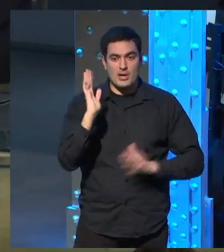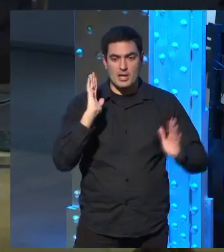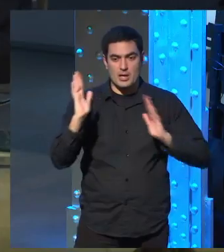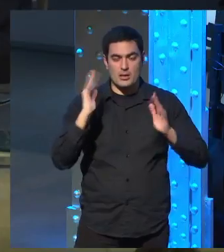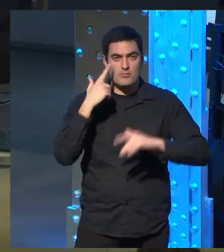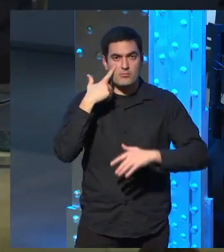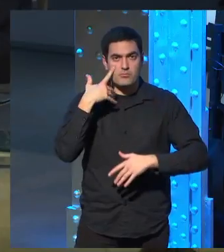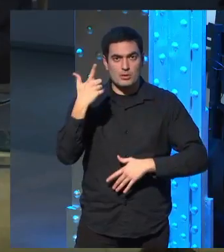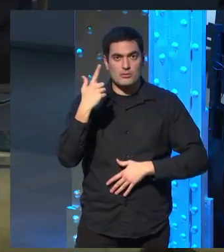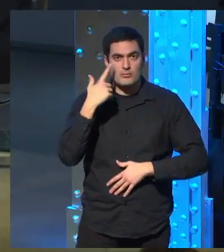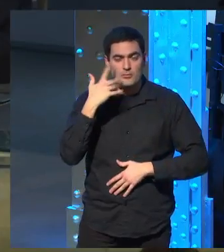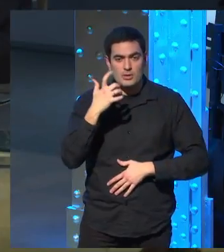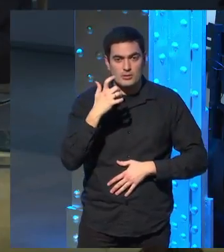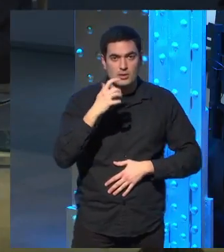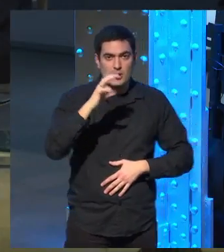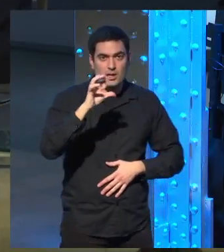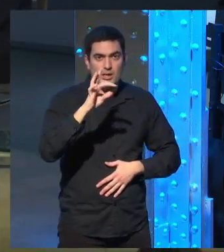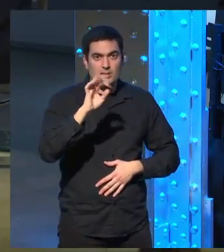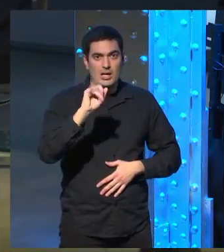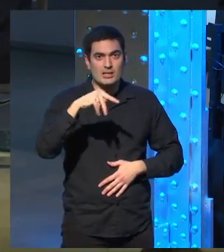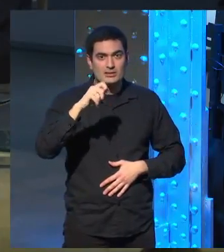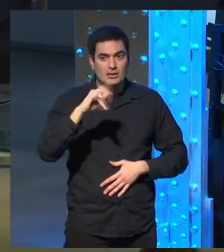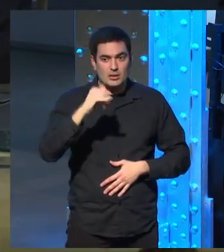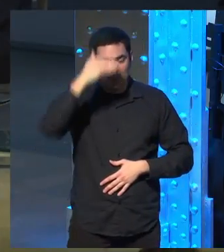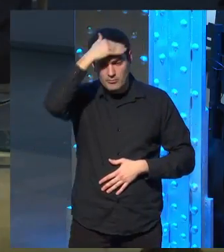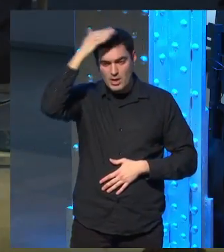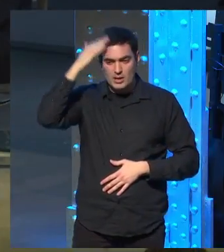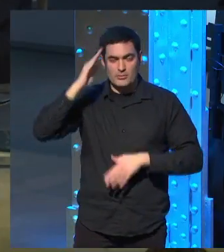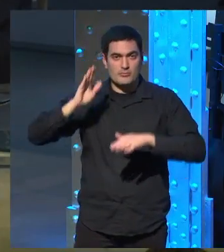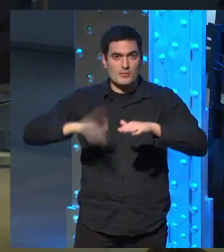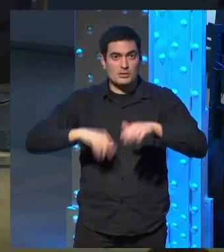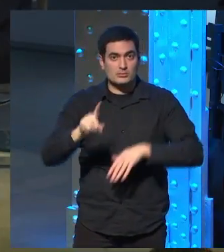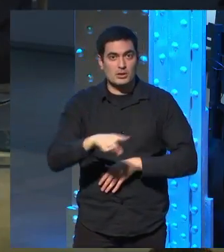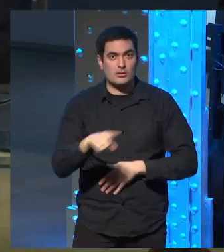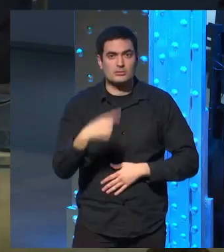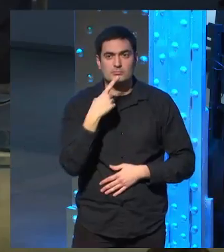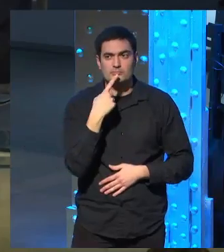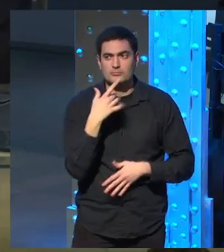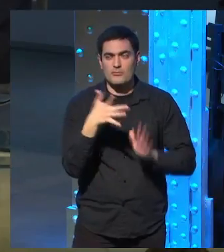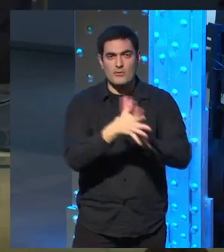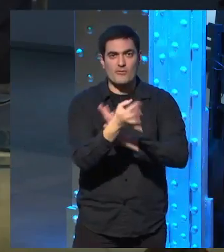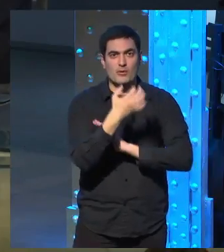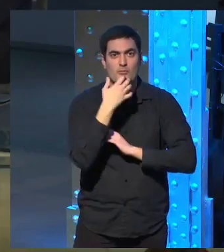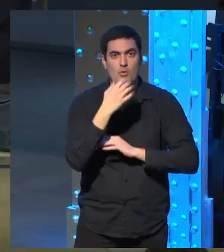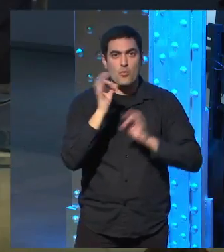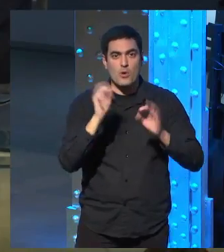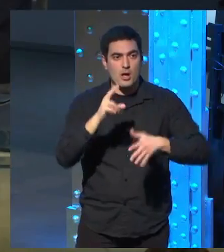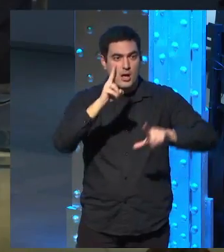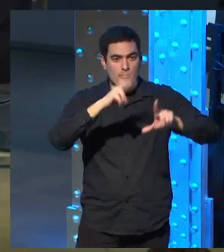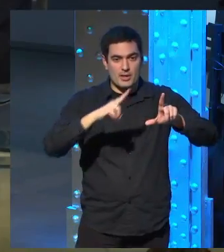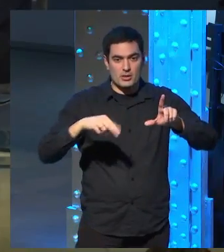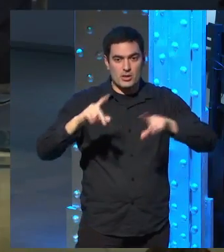sido más el artista tipo Stravinsky que el artista tipo Bartók, ¿no? Es decir, igual que él ha sido más el